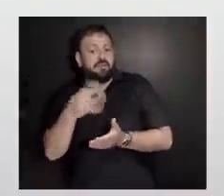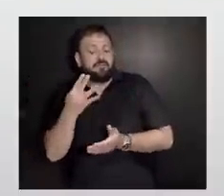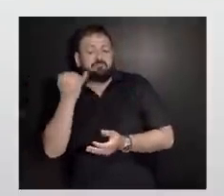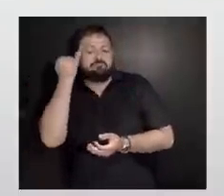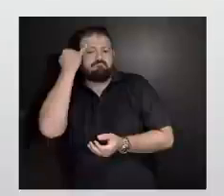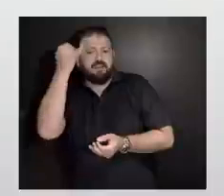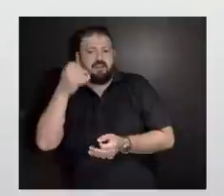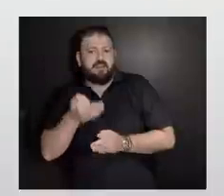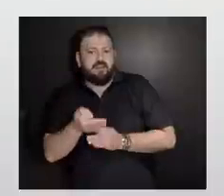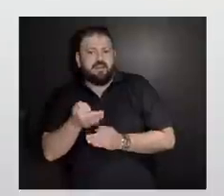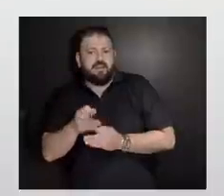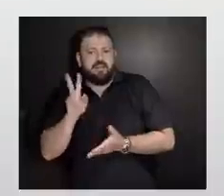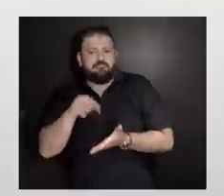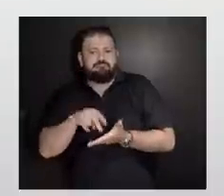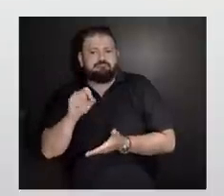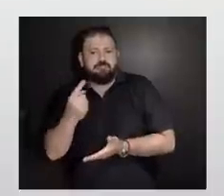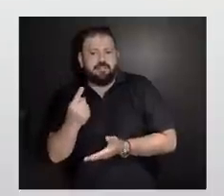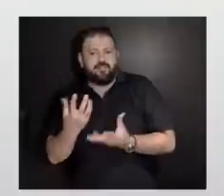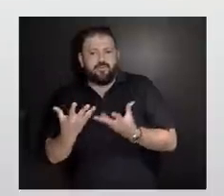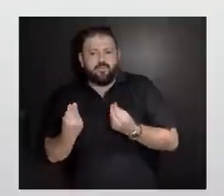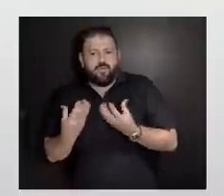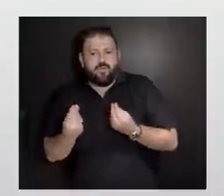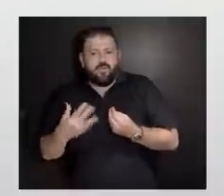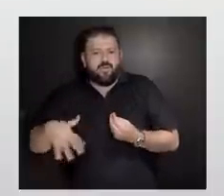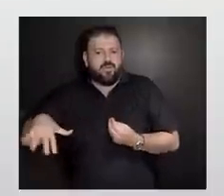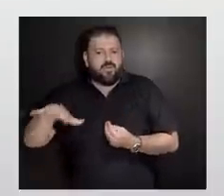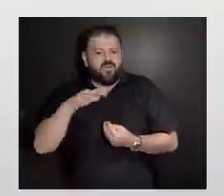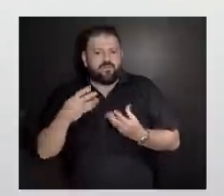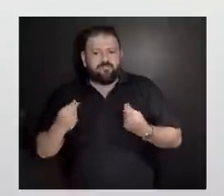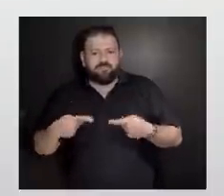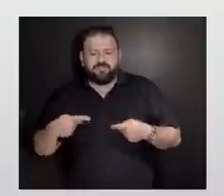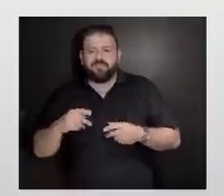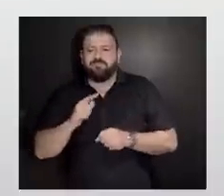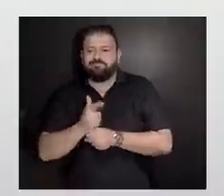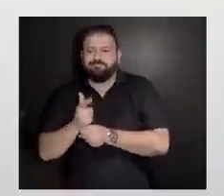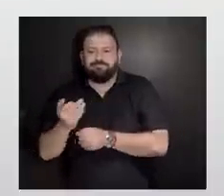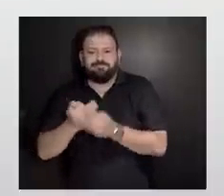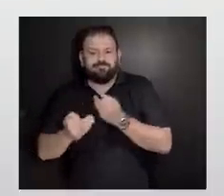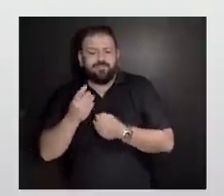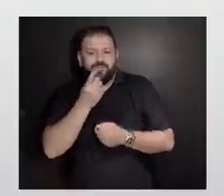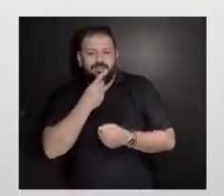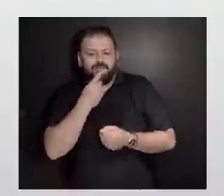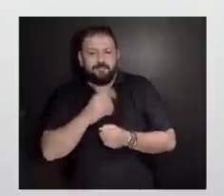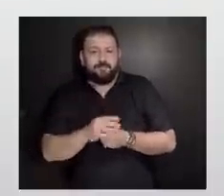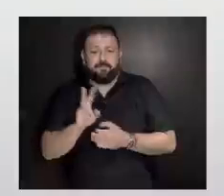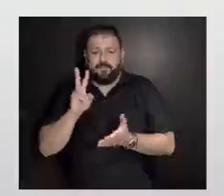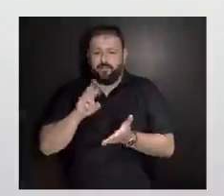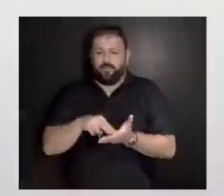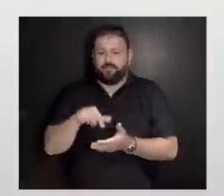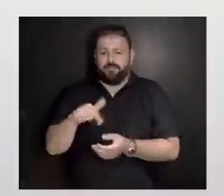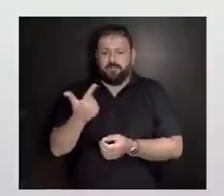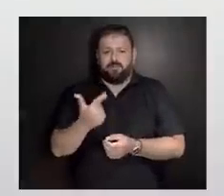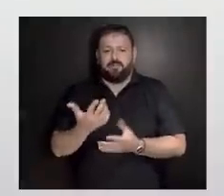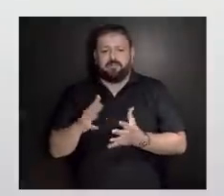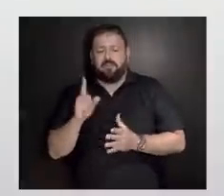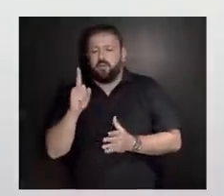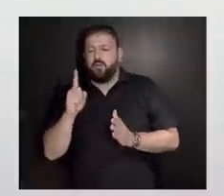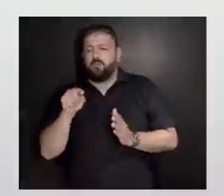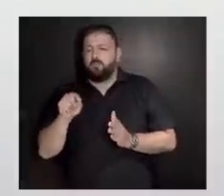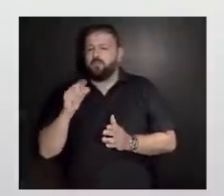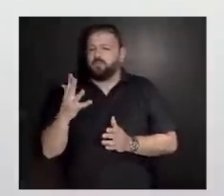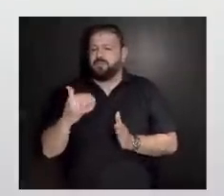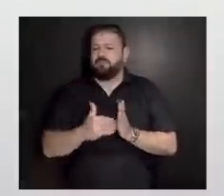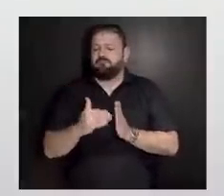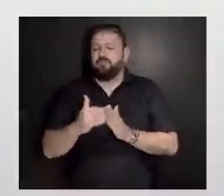más millones de personas con este padecimiento. En el 2012 se atribuyeron 1.5 millones de muertes a